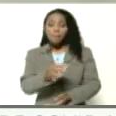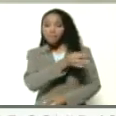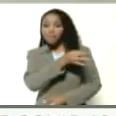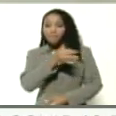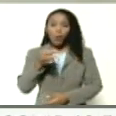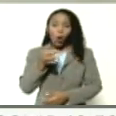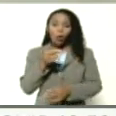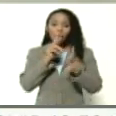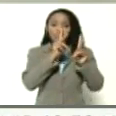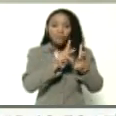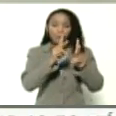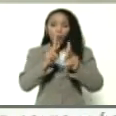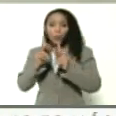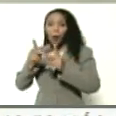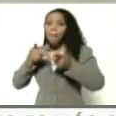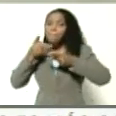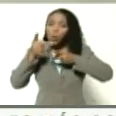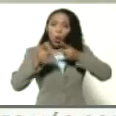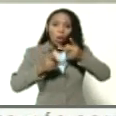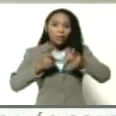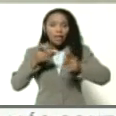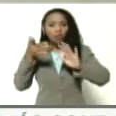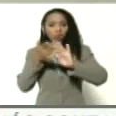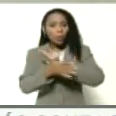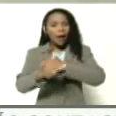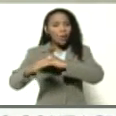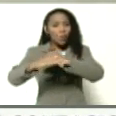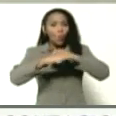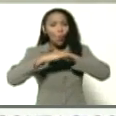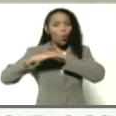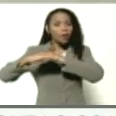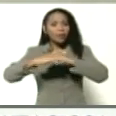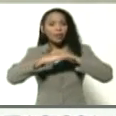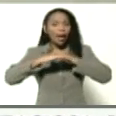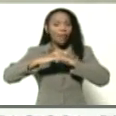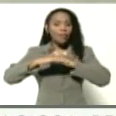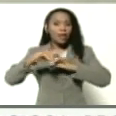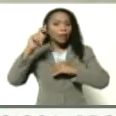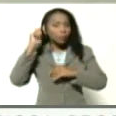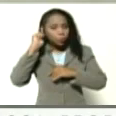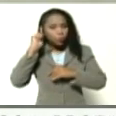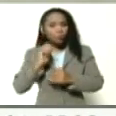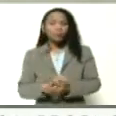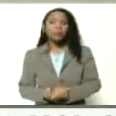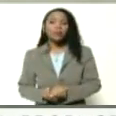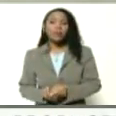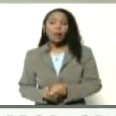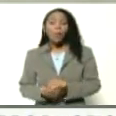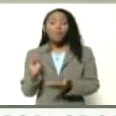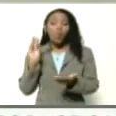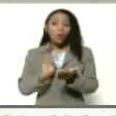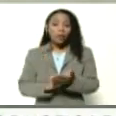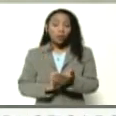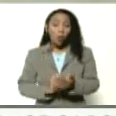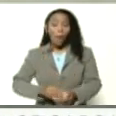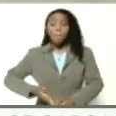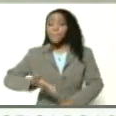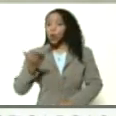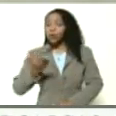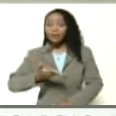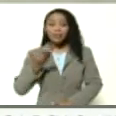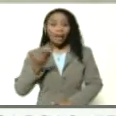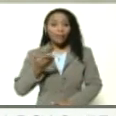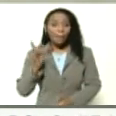de programas y políticas sobre igualdad y equidad de género, estableciendo como una prioridad